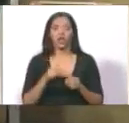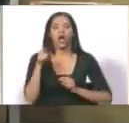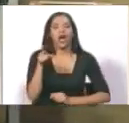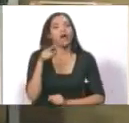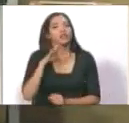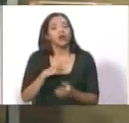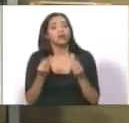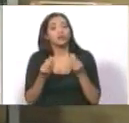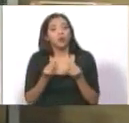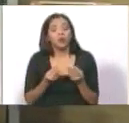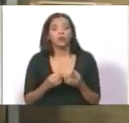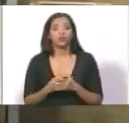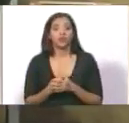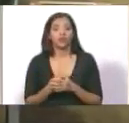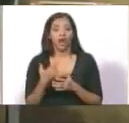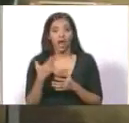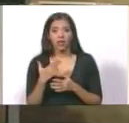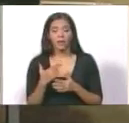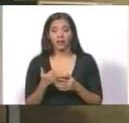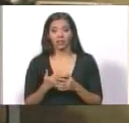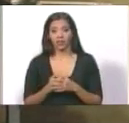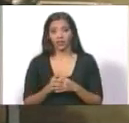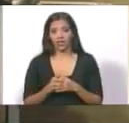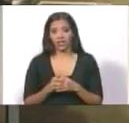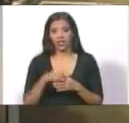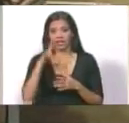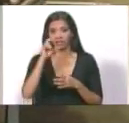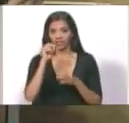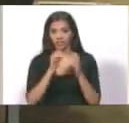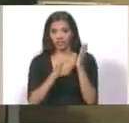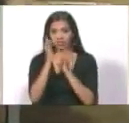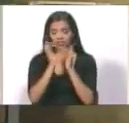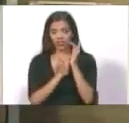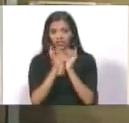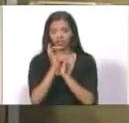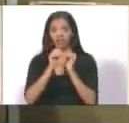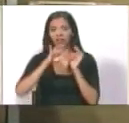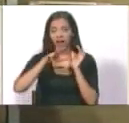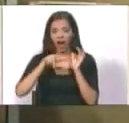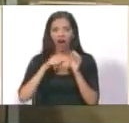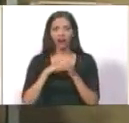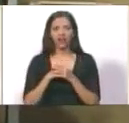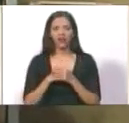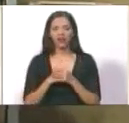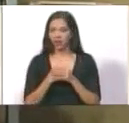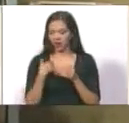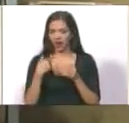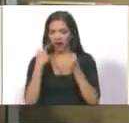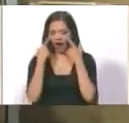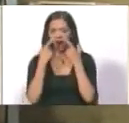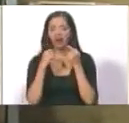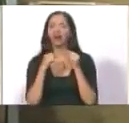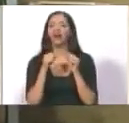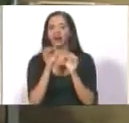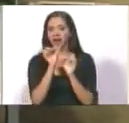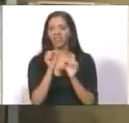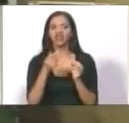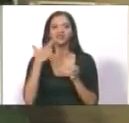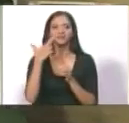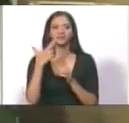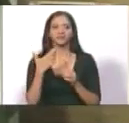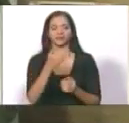muchos del armamento que el 30 de abril se robaron. Lo vimos hoy, parte de ese armamento en los